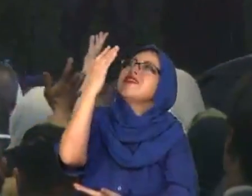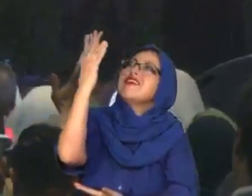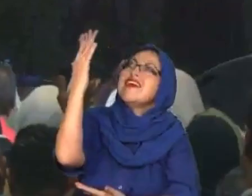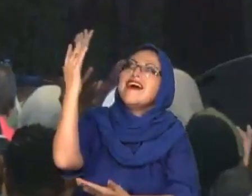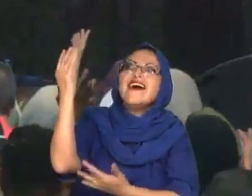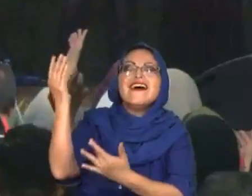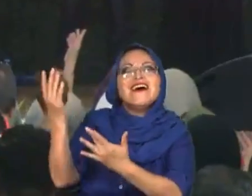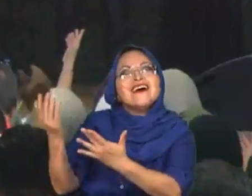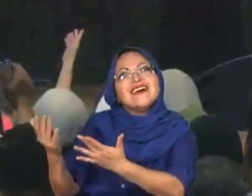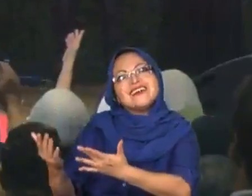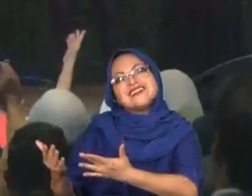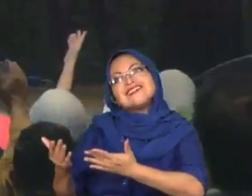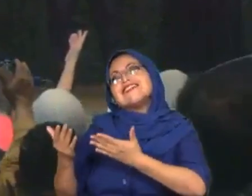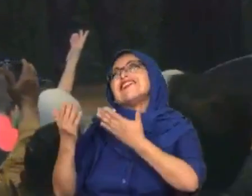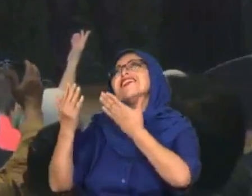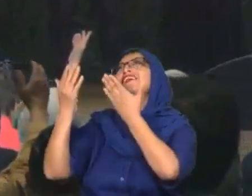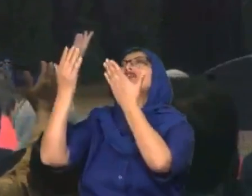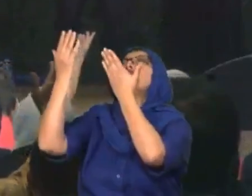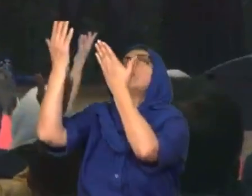Glorifícate.